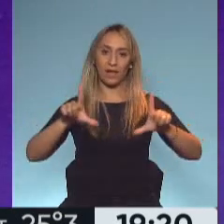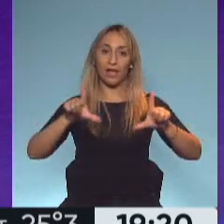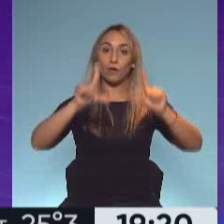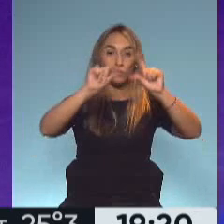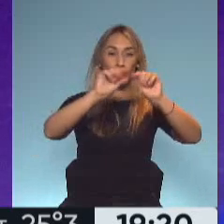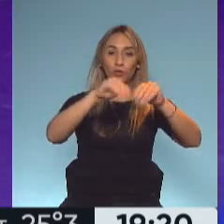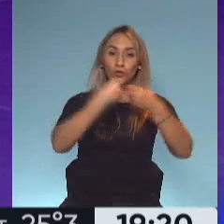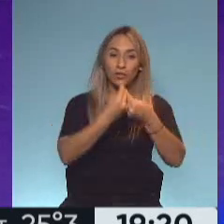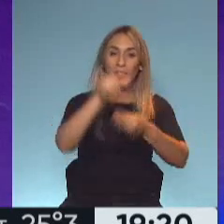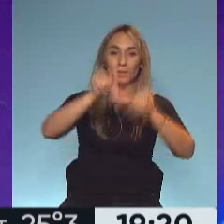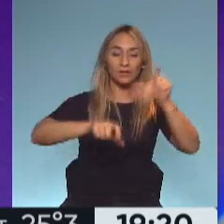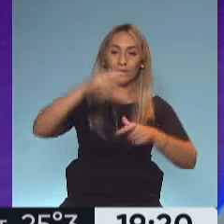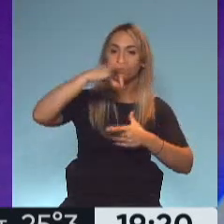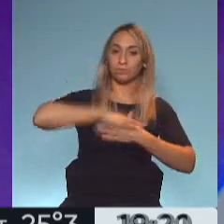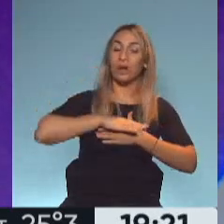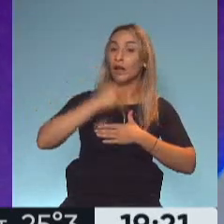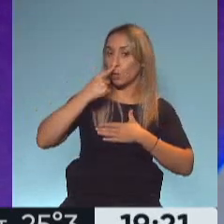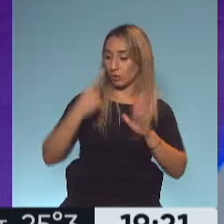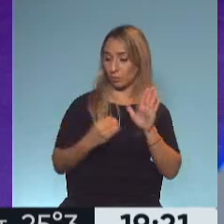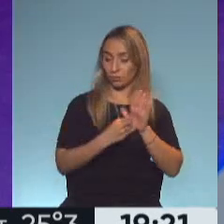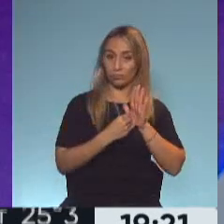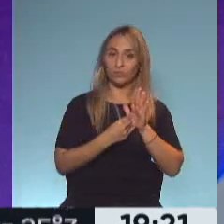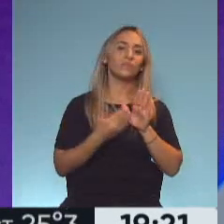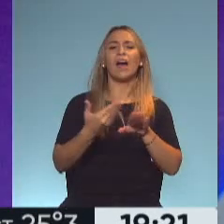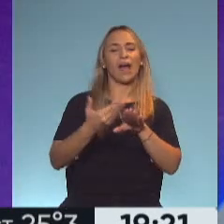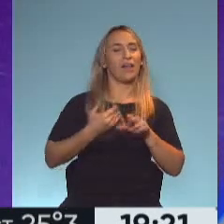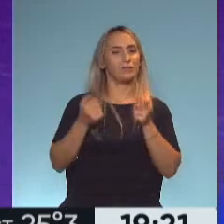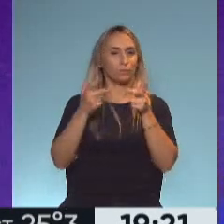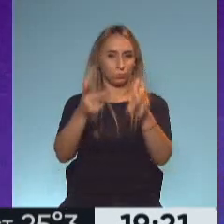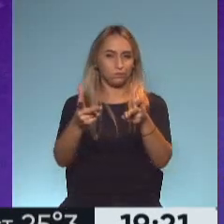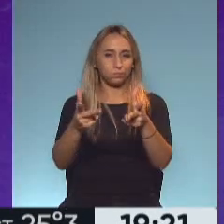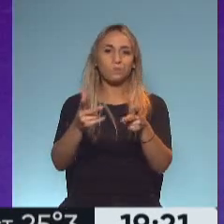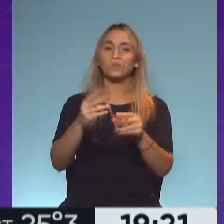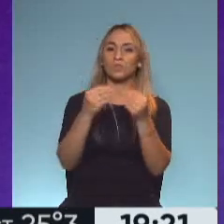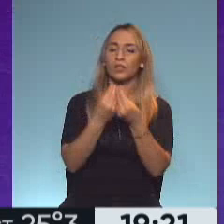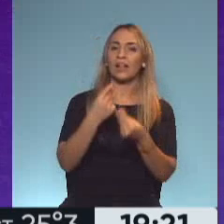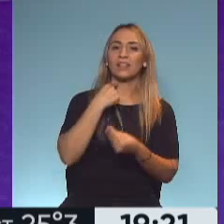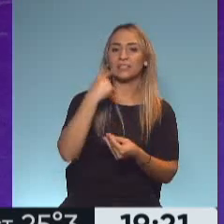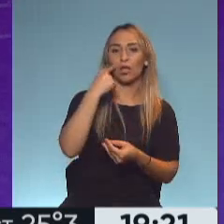total de infectados en este último reporte. Lo habíamos adelantado en la apertura del noticiero.